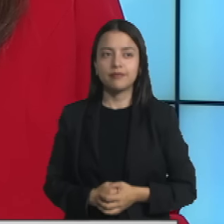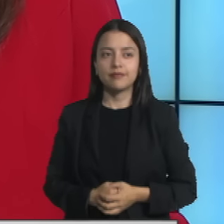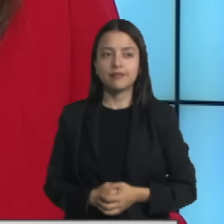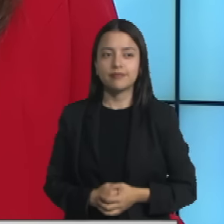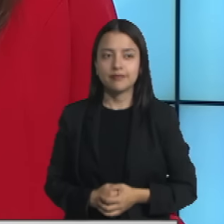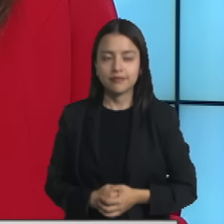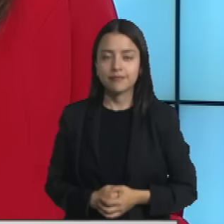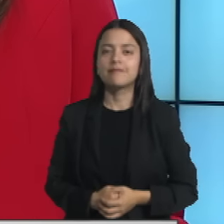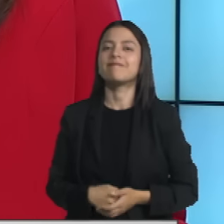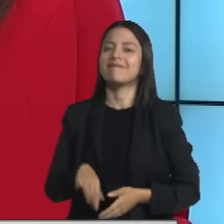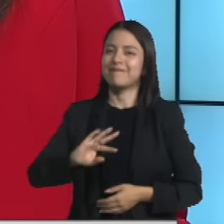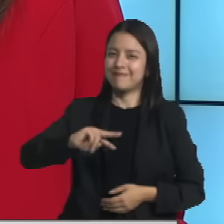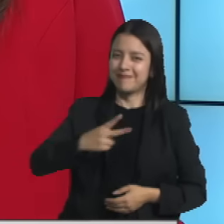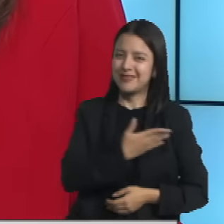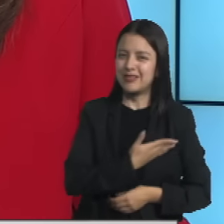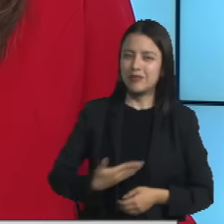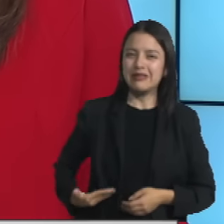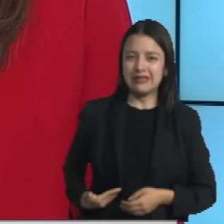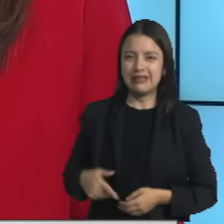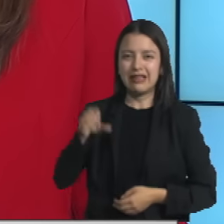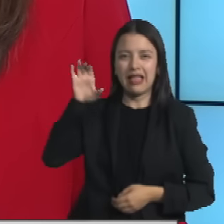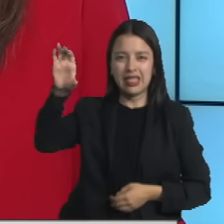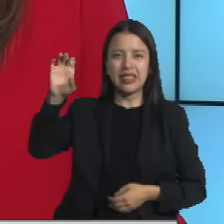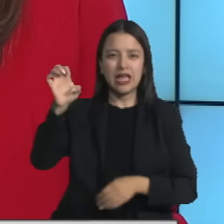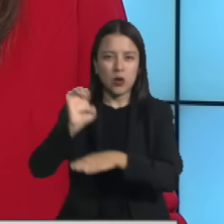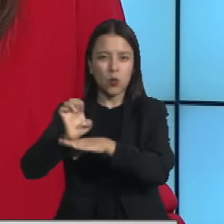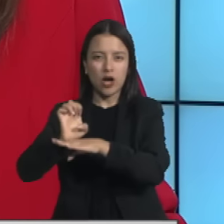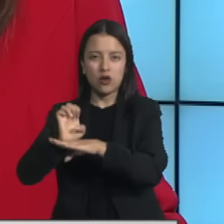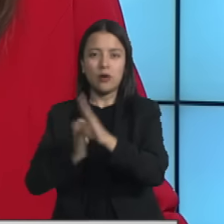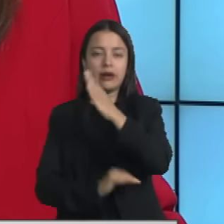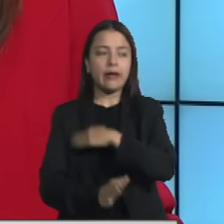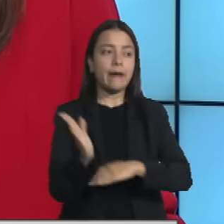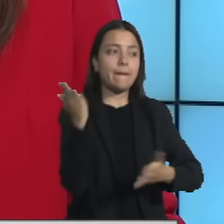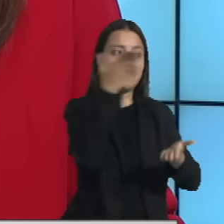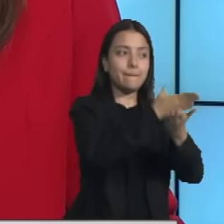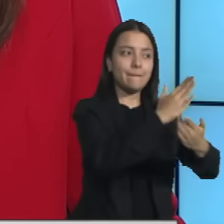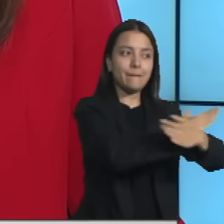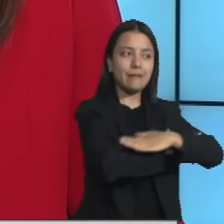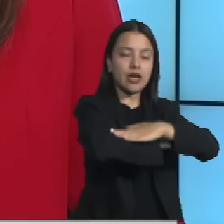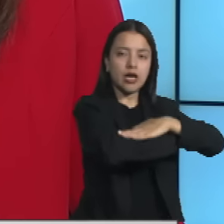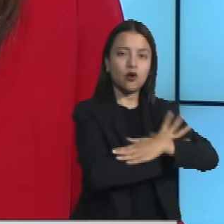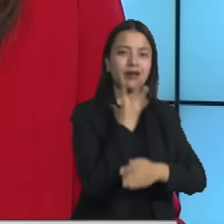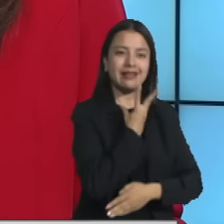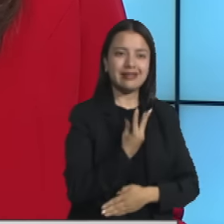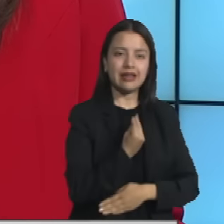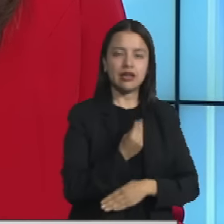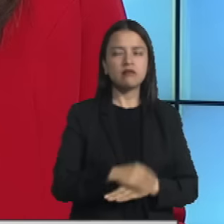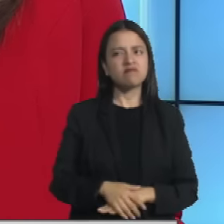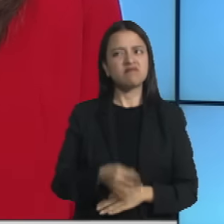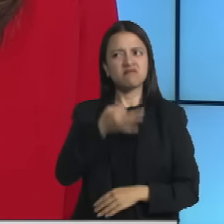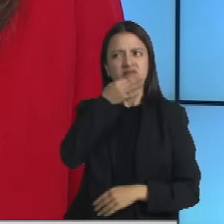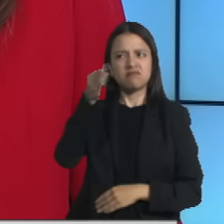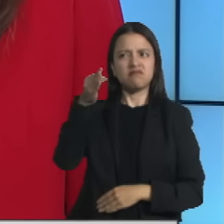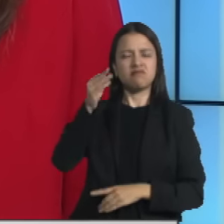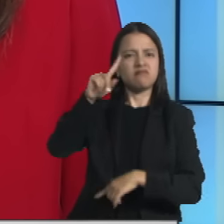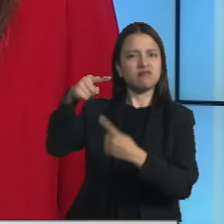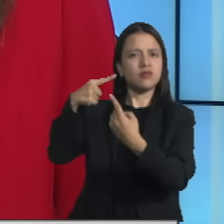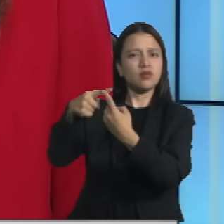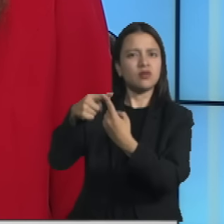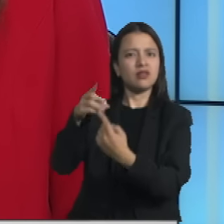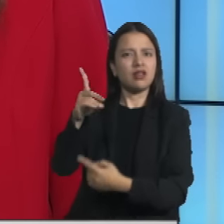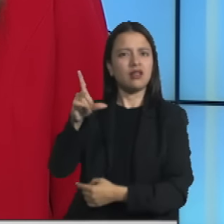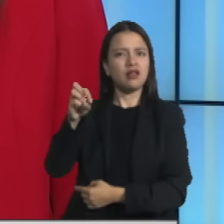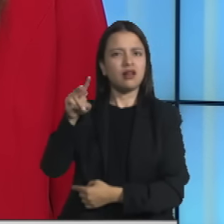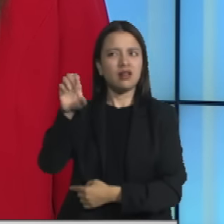La vicepresidenta de Ecuador y embajadora en Israel, Verónica Abad, acusó al presidente Daniel Noboa y a su gobierno de cometer